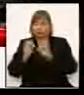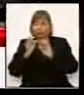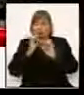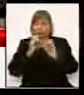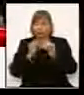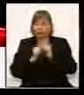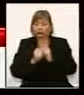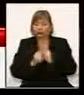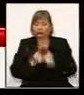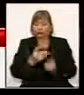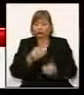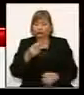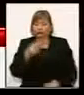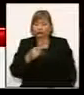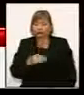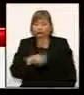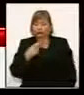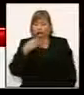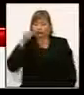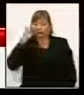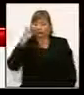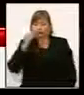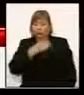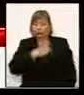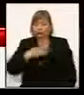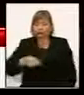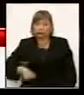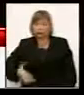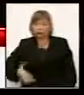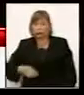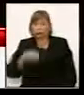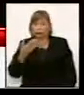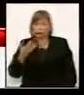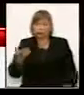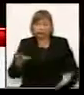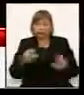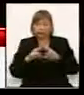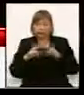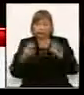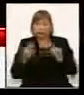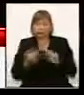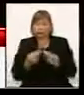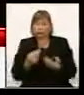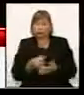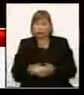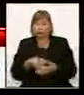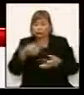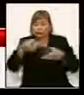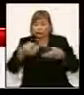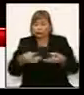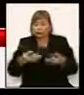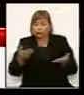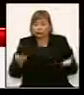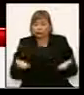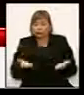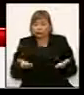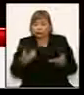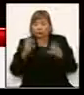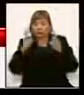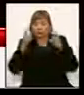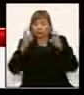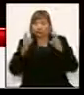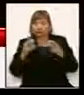el ingeniero Hermes Trujillo. El saludo del ministro a la presente reunión. En realidad, este es un tema